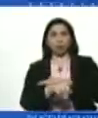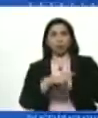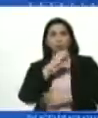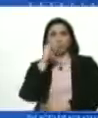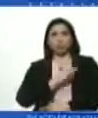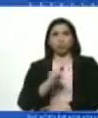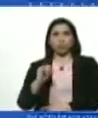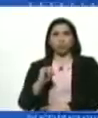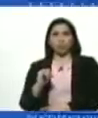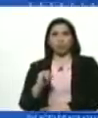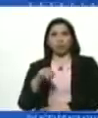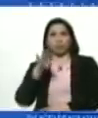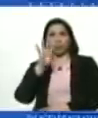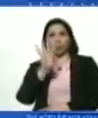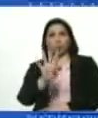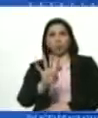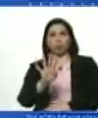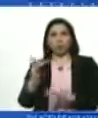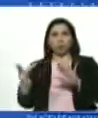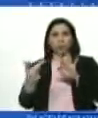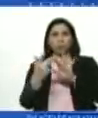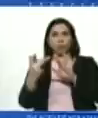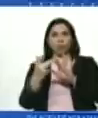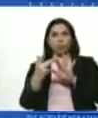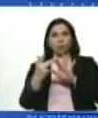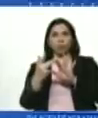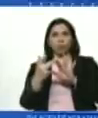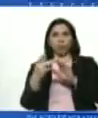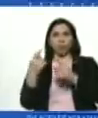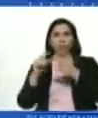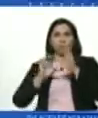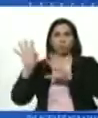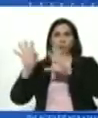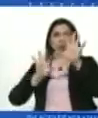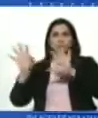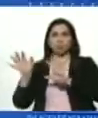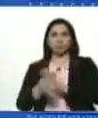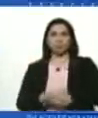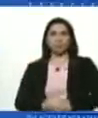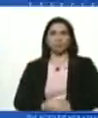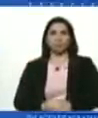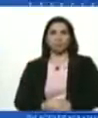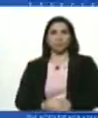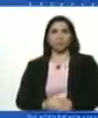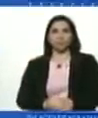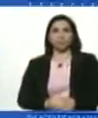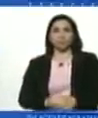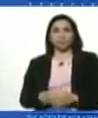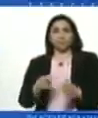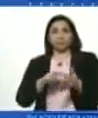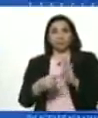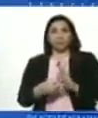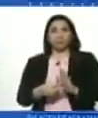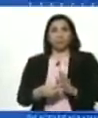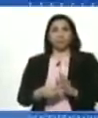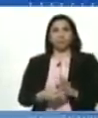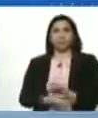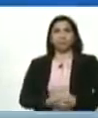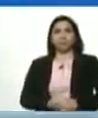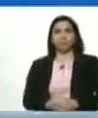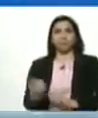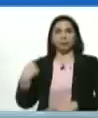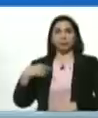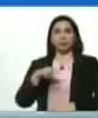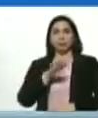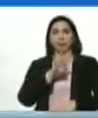y 4 de contactos extranjeros quiere decir que tenemos